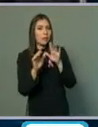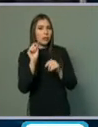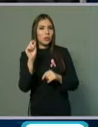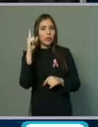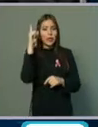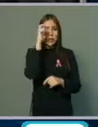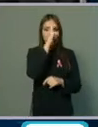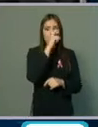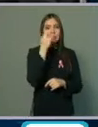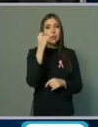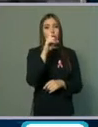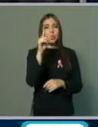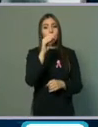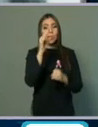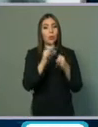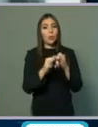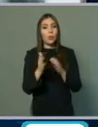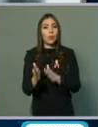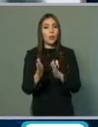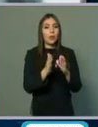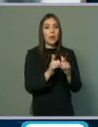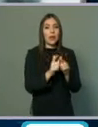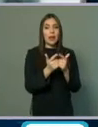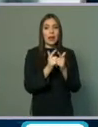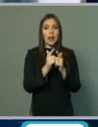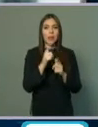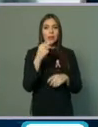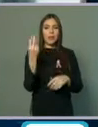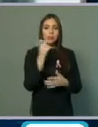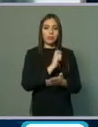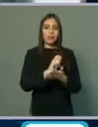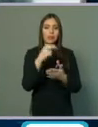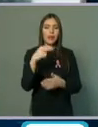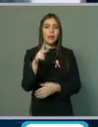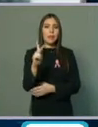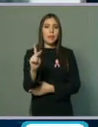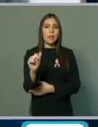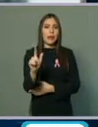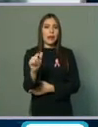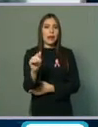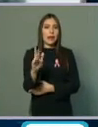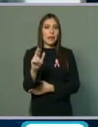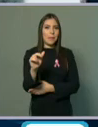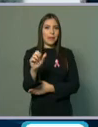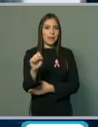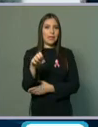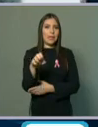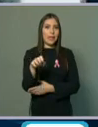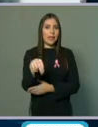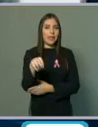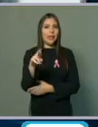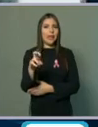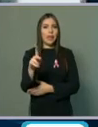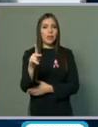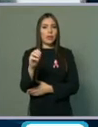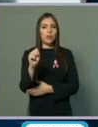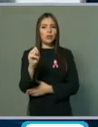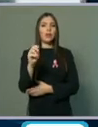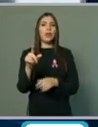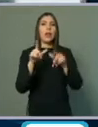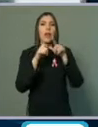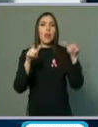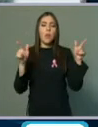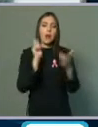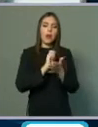la última, en Palabras en Reposo, ya como que se apropia un poco más del lenguaje más común. Entonces es más fácil conectarnos con